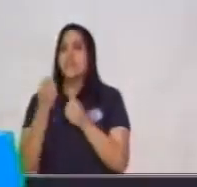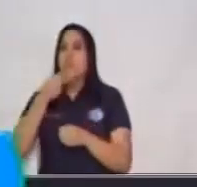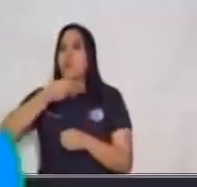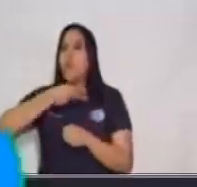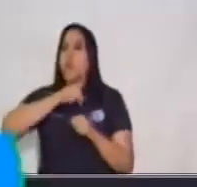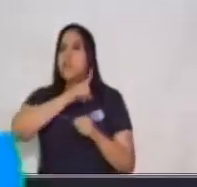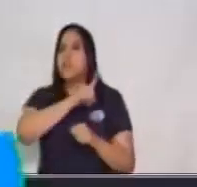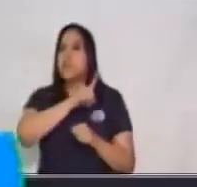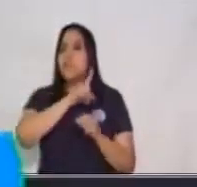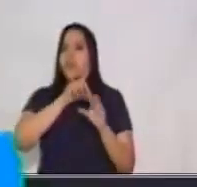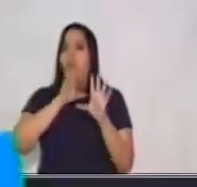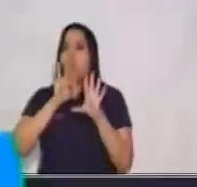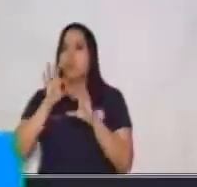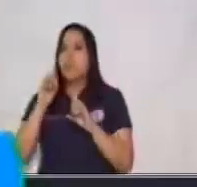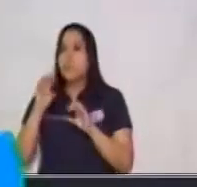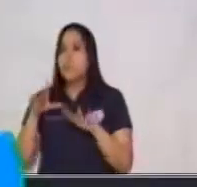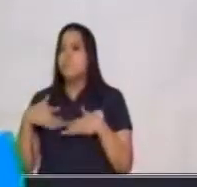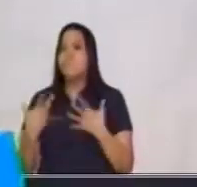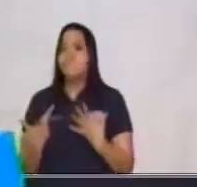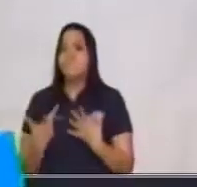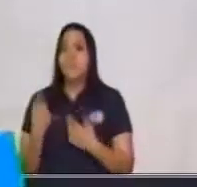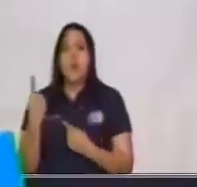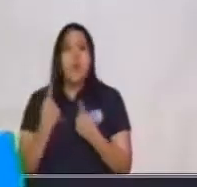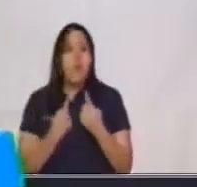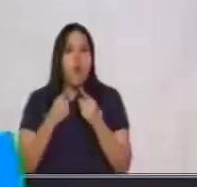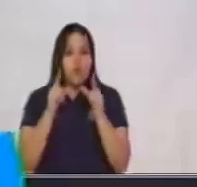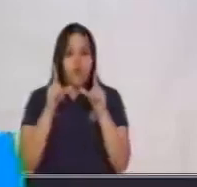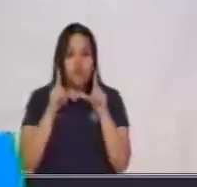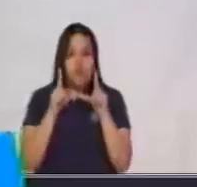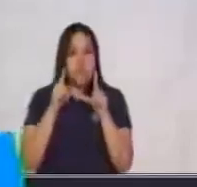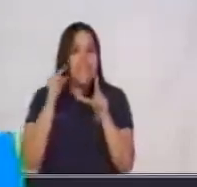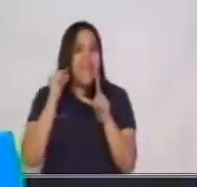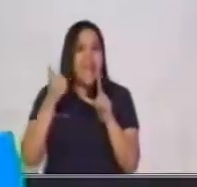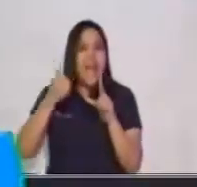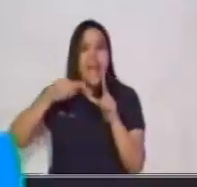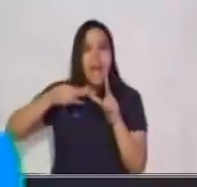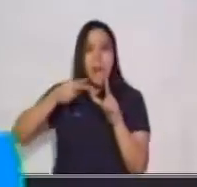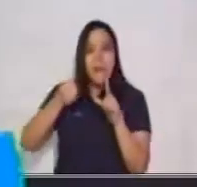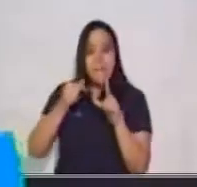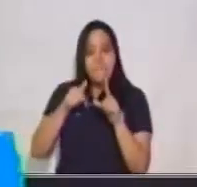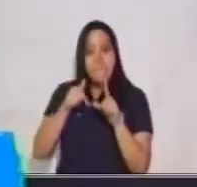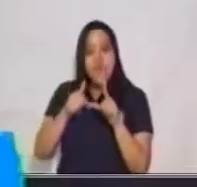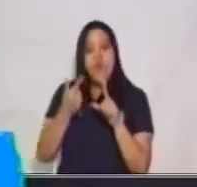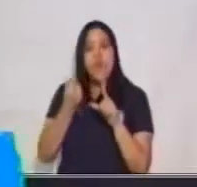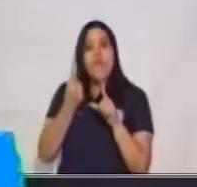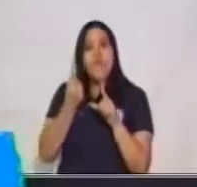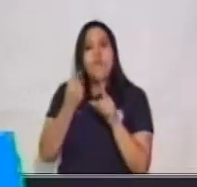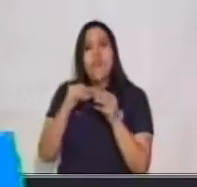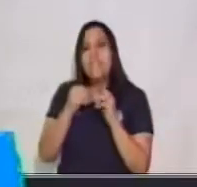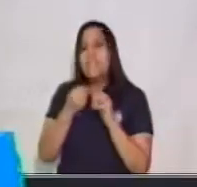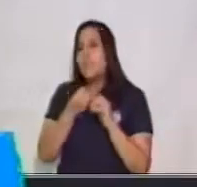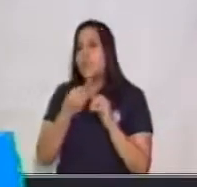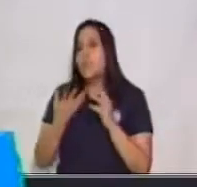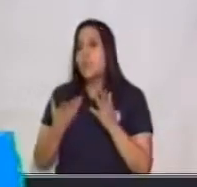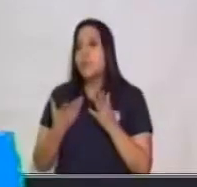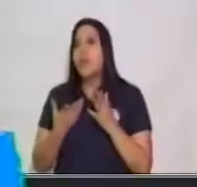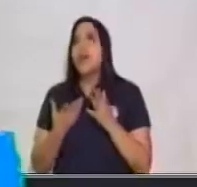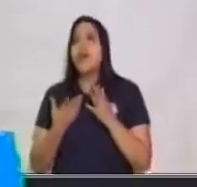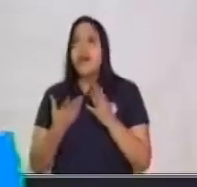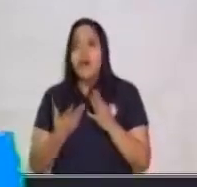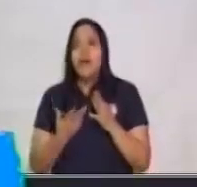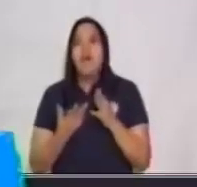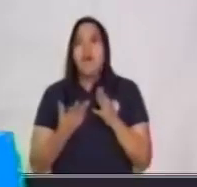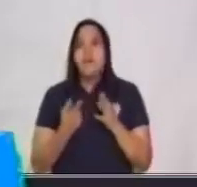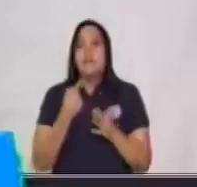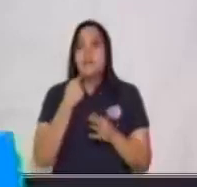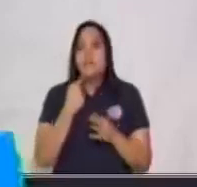gamma para completar la suma de estos dos y llegar a 180? Nos da el resultado